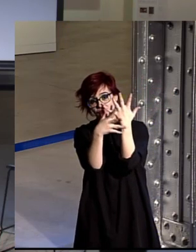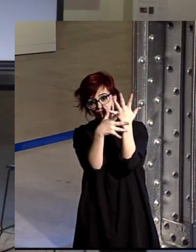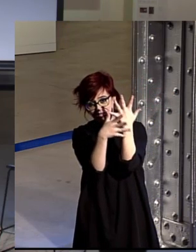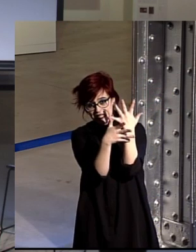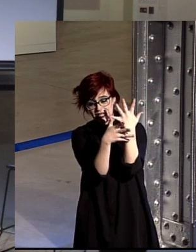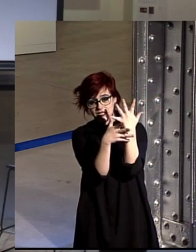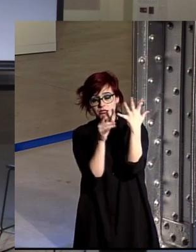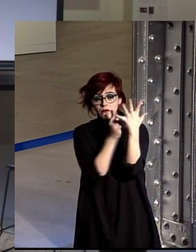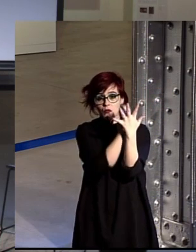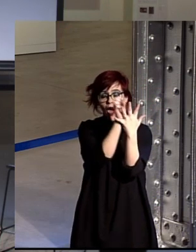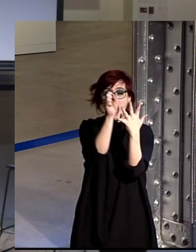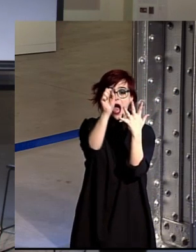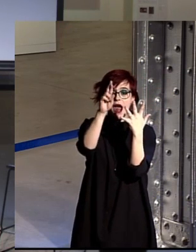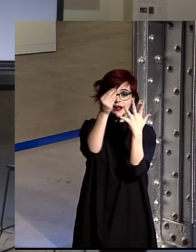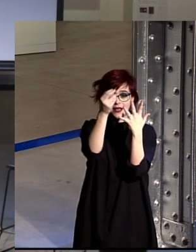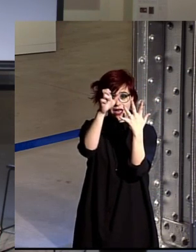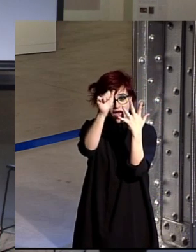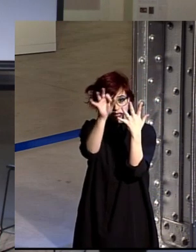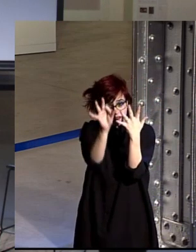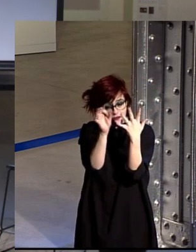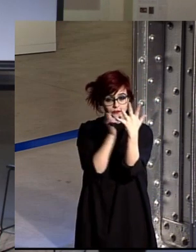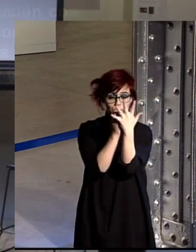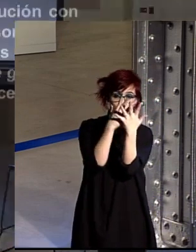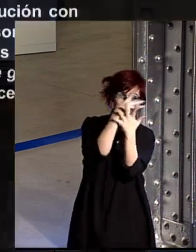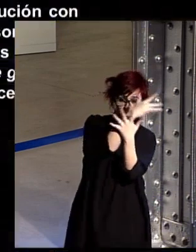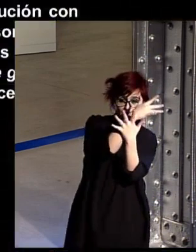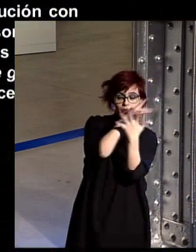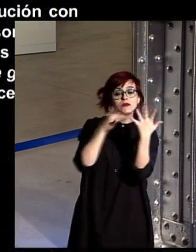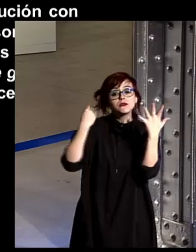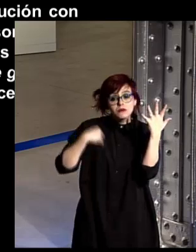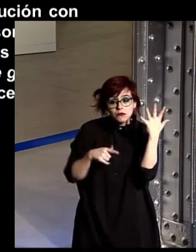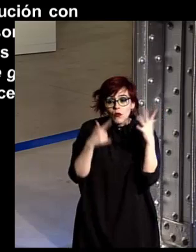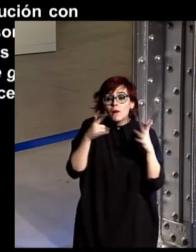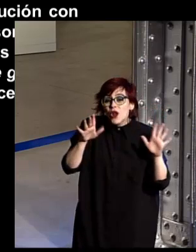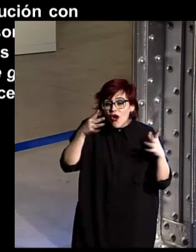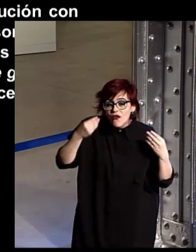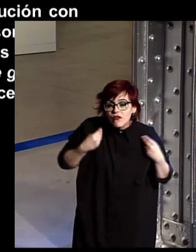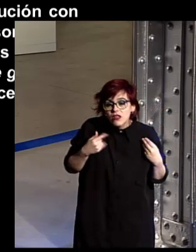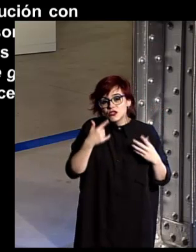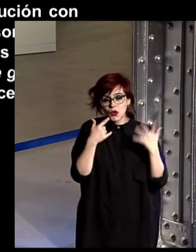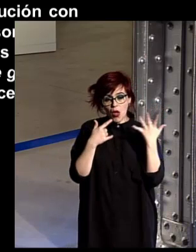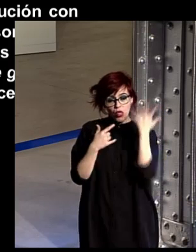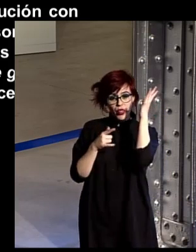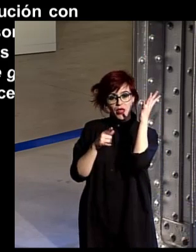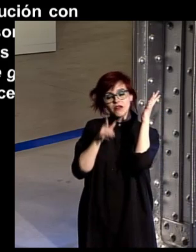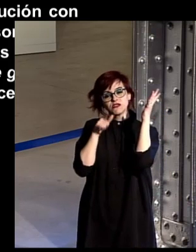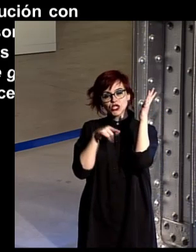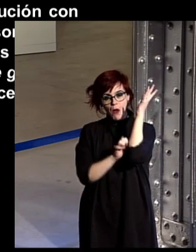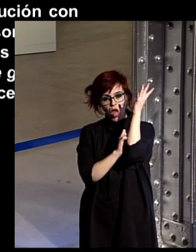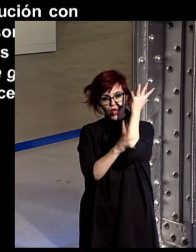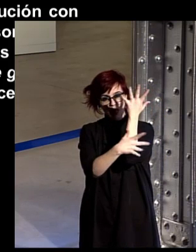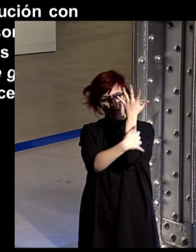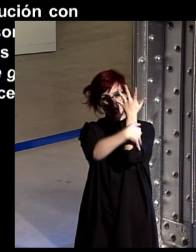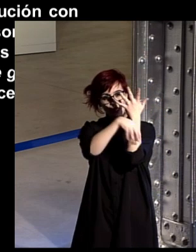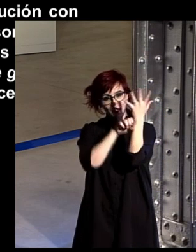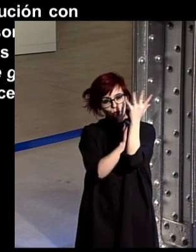daría lugar a las arqueas y a las eucarias, pues el árbol de la vida se parece mucho más a esto, a un arbusto, a una enredadera. Cada vez que